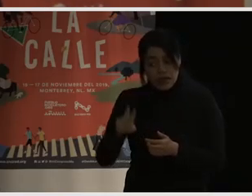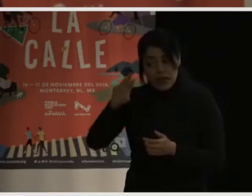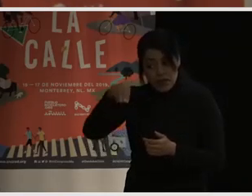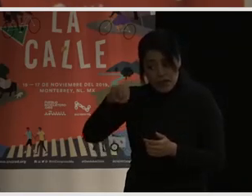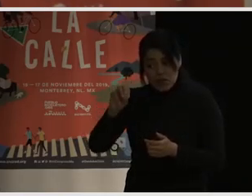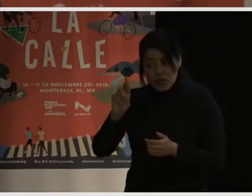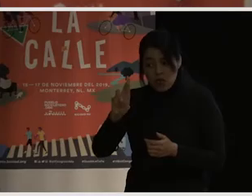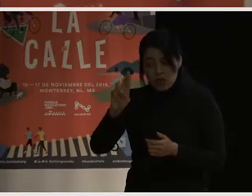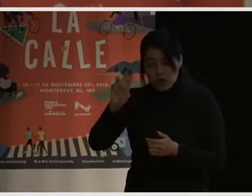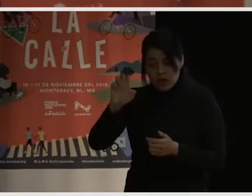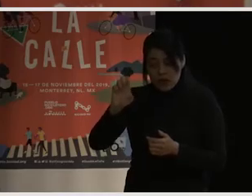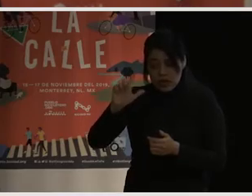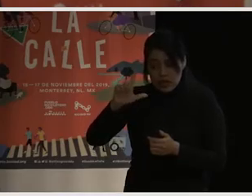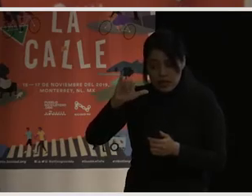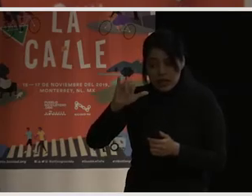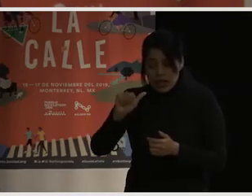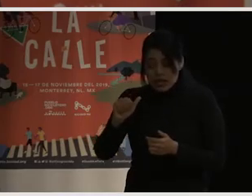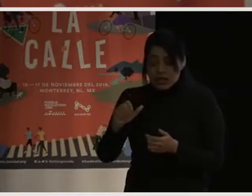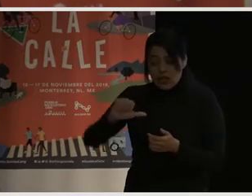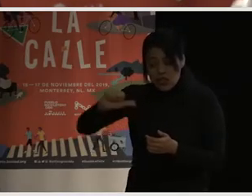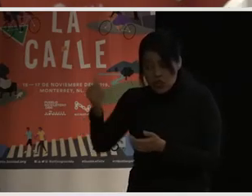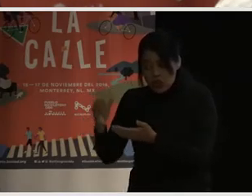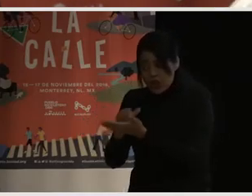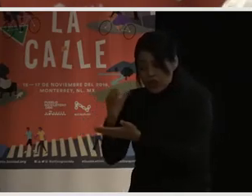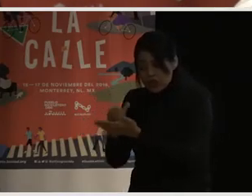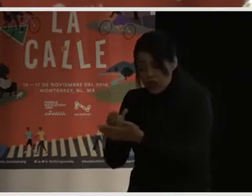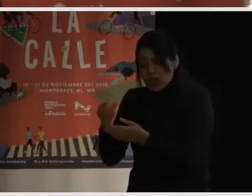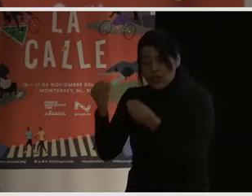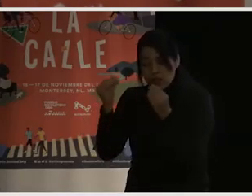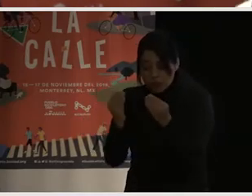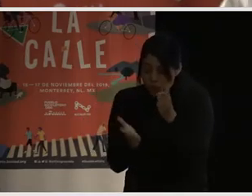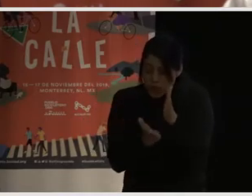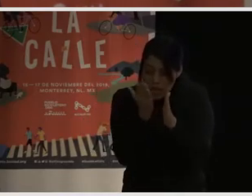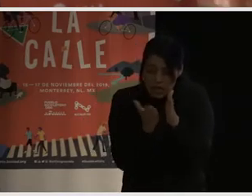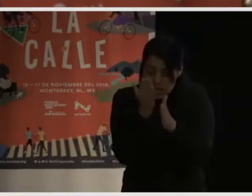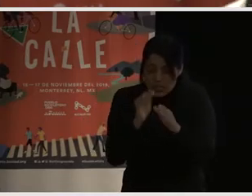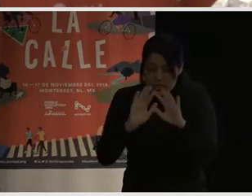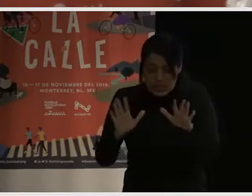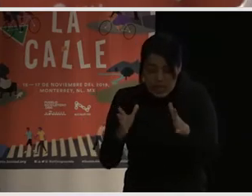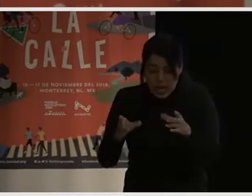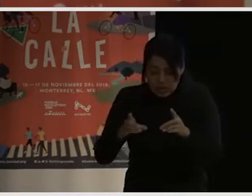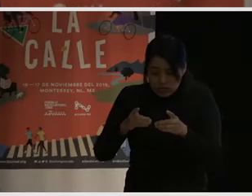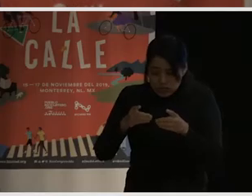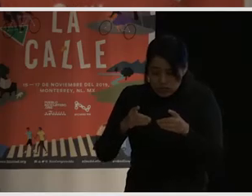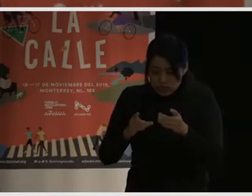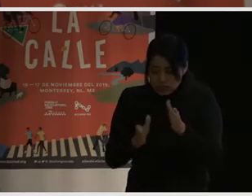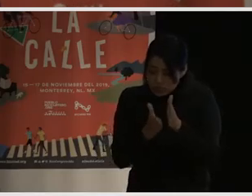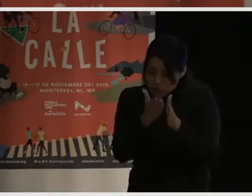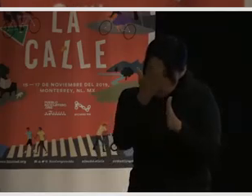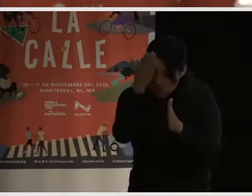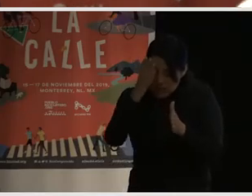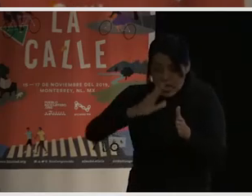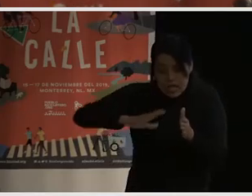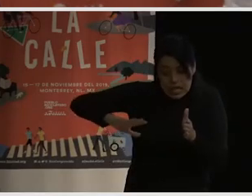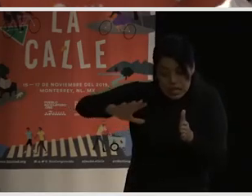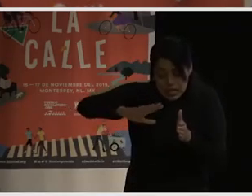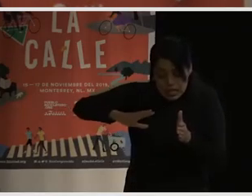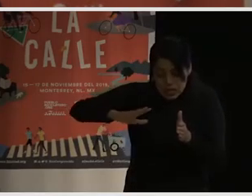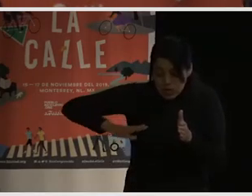yo creo que también de otras ciudades es que mucha de la infraestructura ya desarrollada en las de las colonias